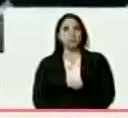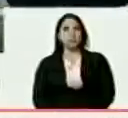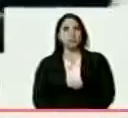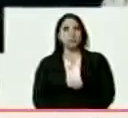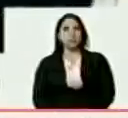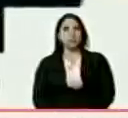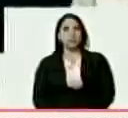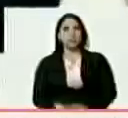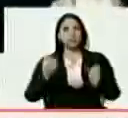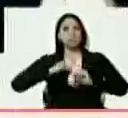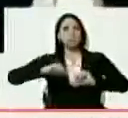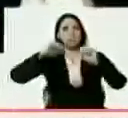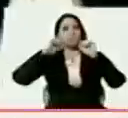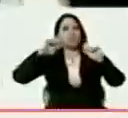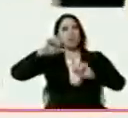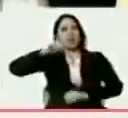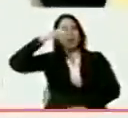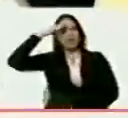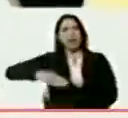¡Viva Soleimani!